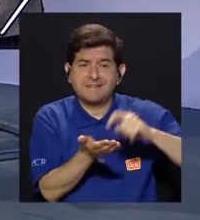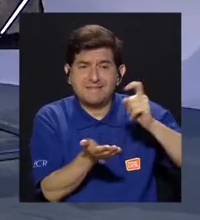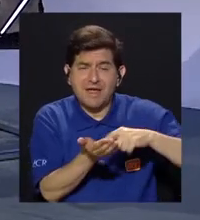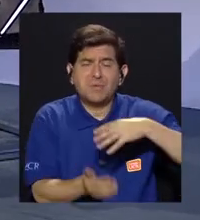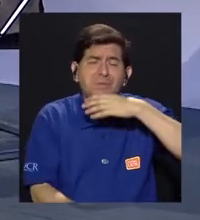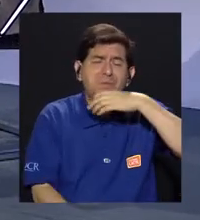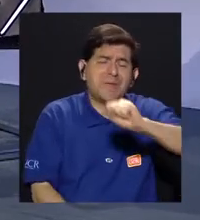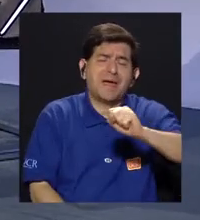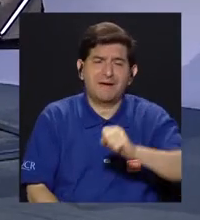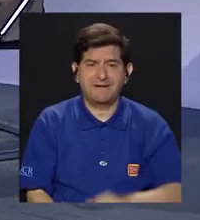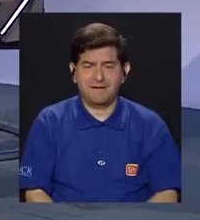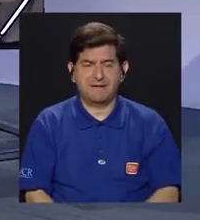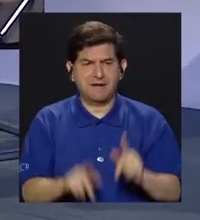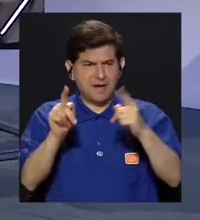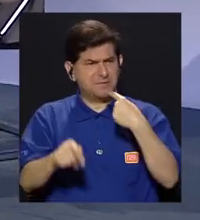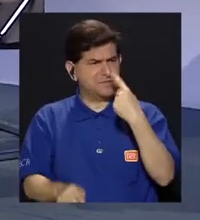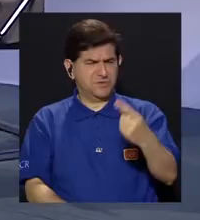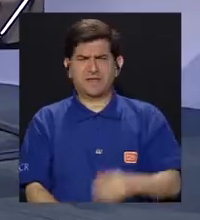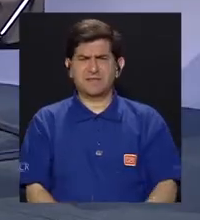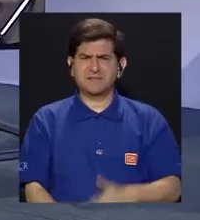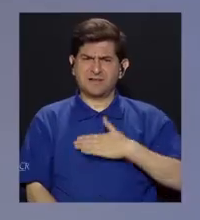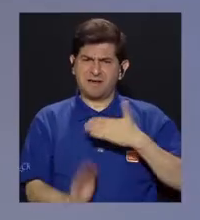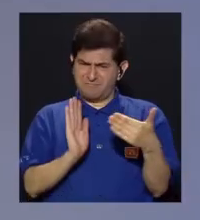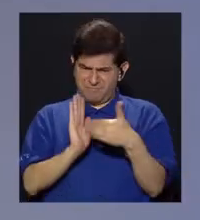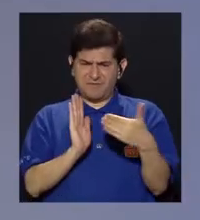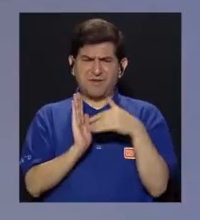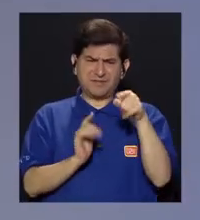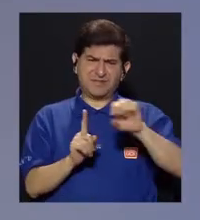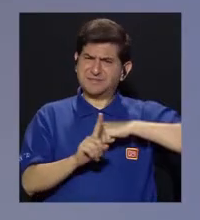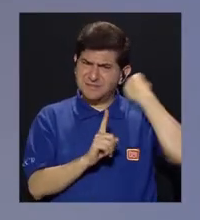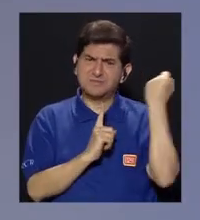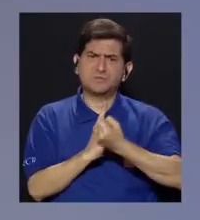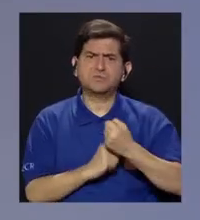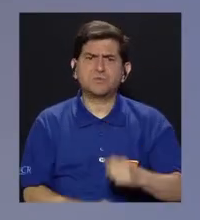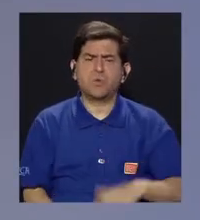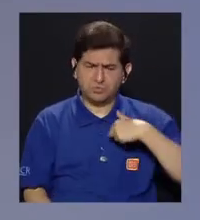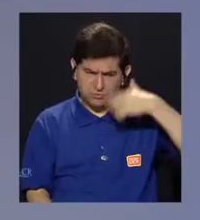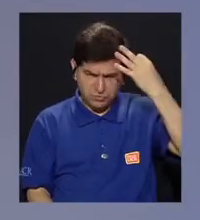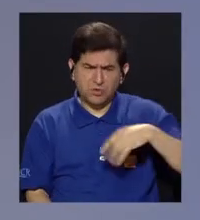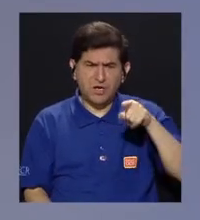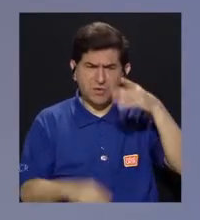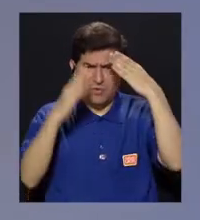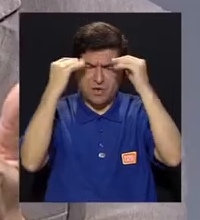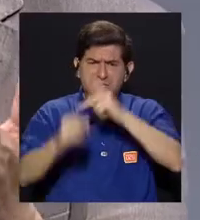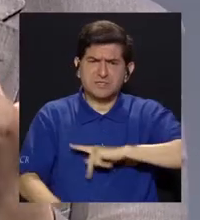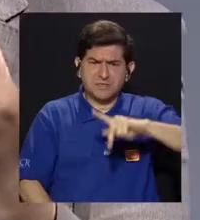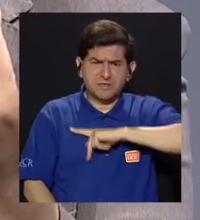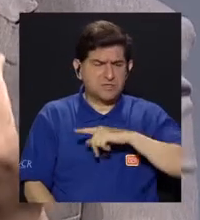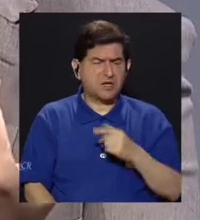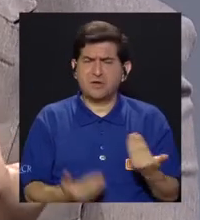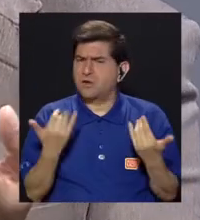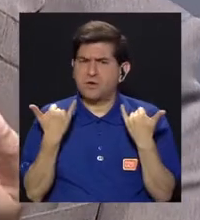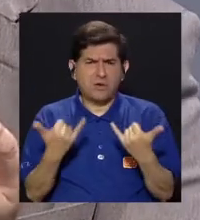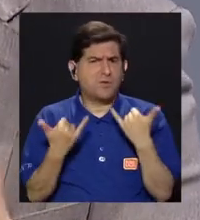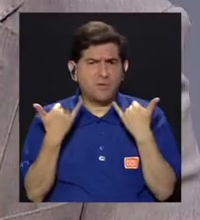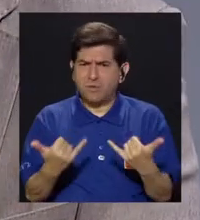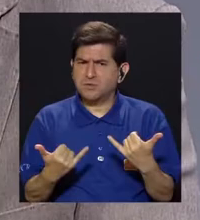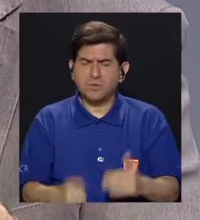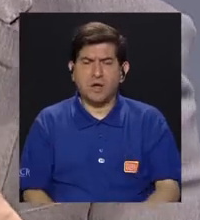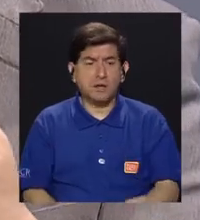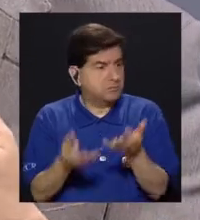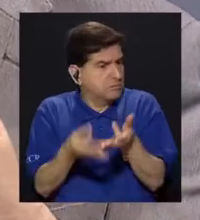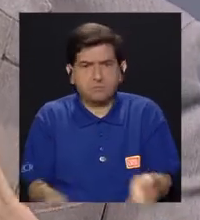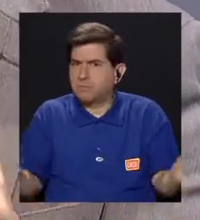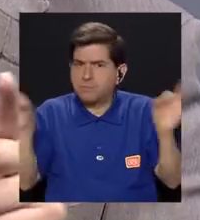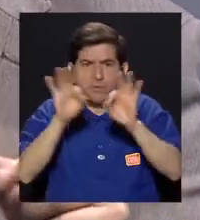vieja entonces él dice bueno esto me está afectando me parece que sus datos personales ya no son actuales por ende no